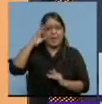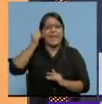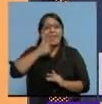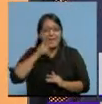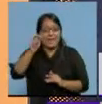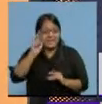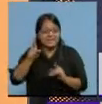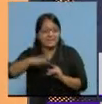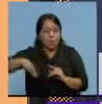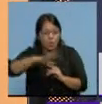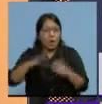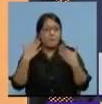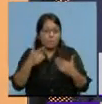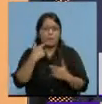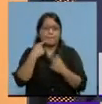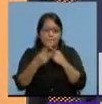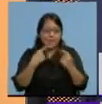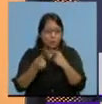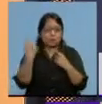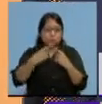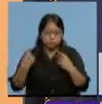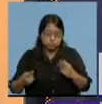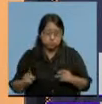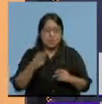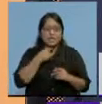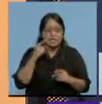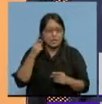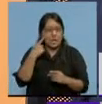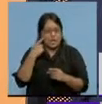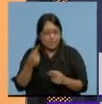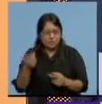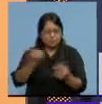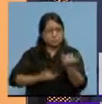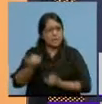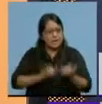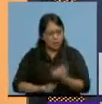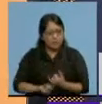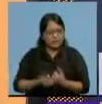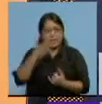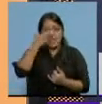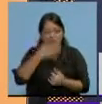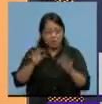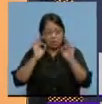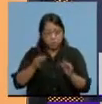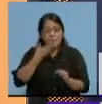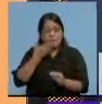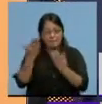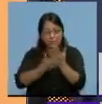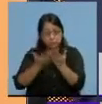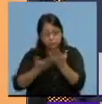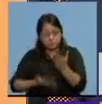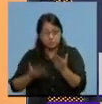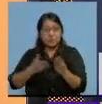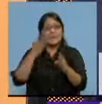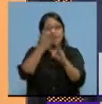puedan recabar toda la información y ver cuáles son los pasos que tienen que seguir para poder cumplimentar con esta normativa